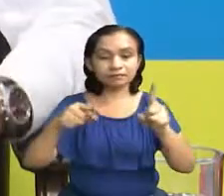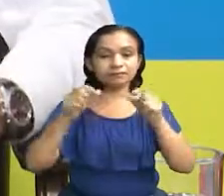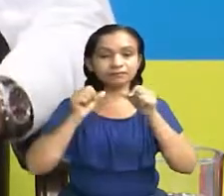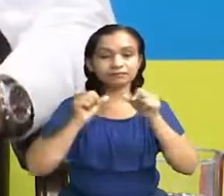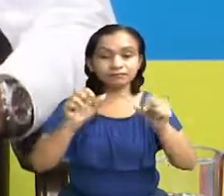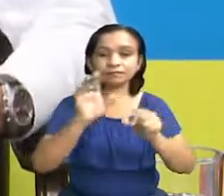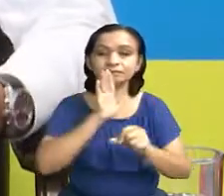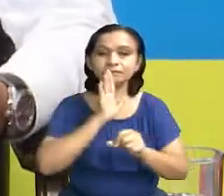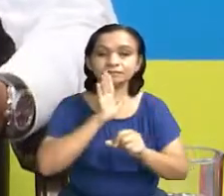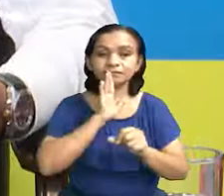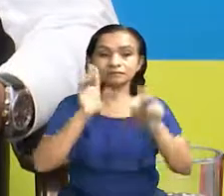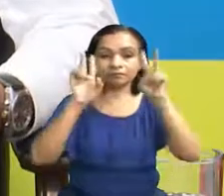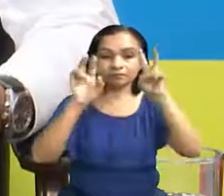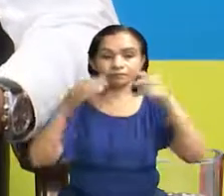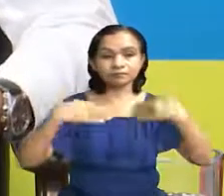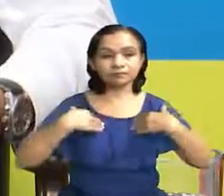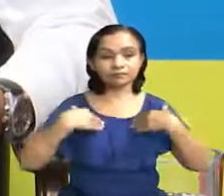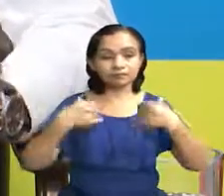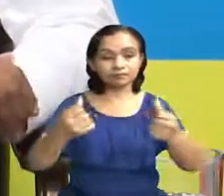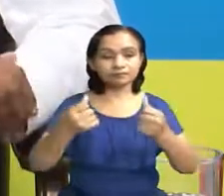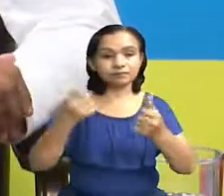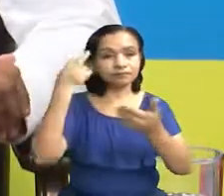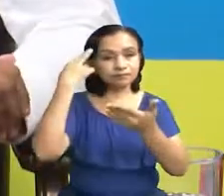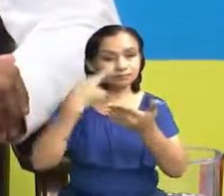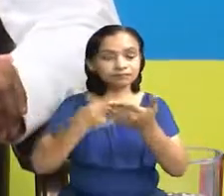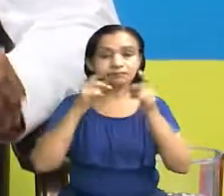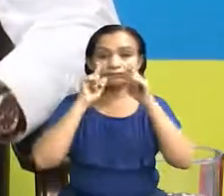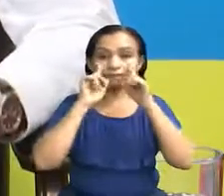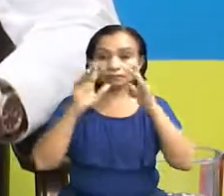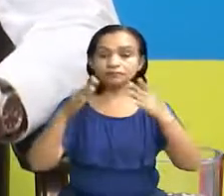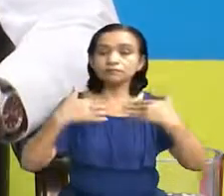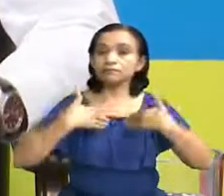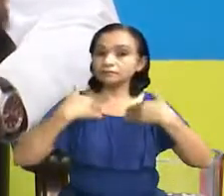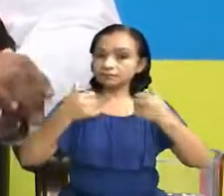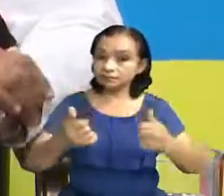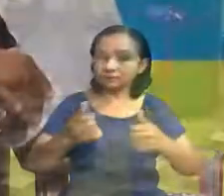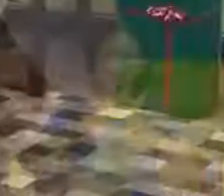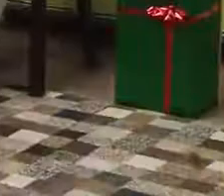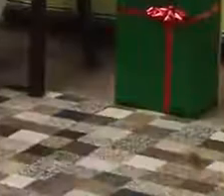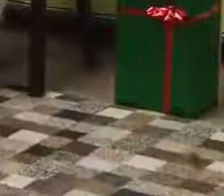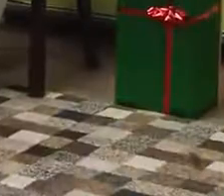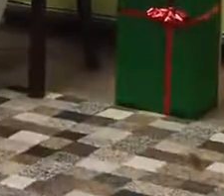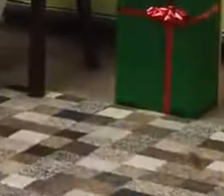para seguir conversando sobre temas de salud. Recuerde que prevenir también es salud.